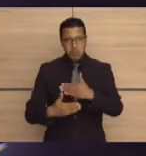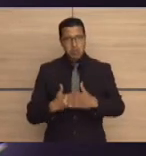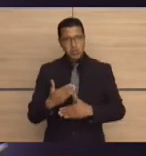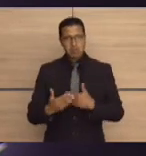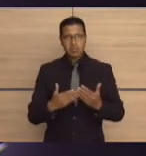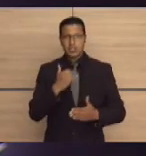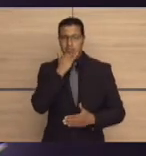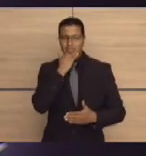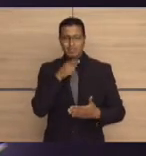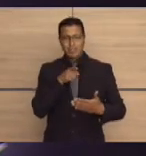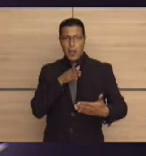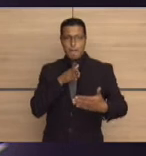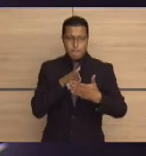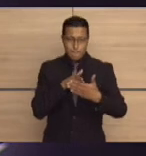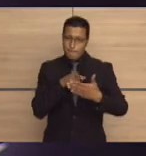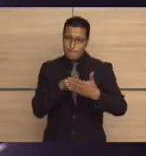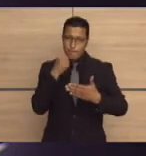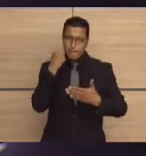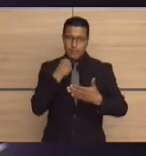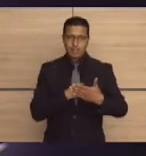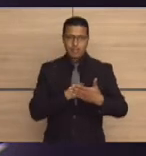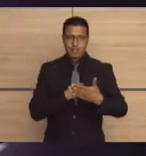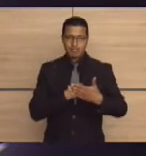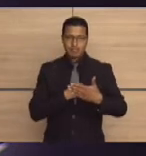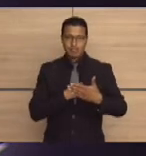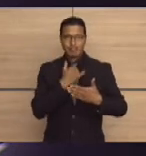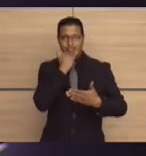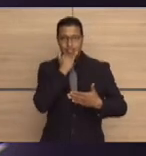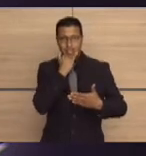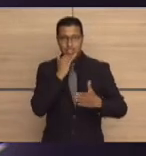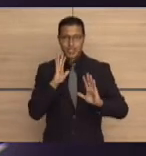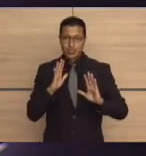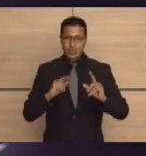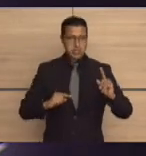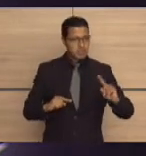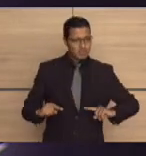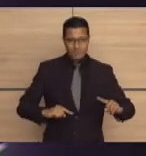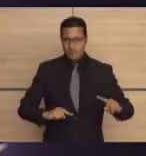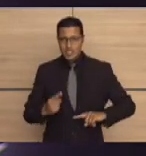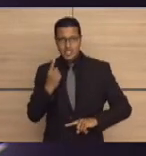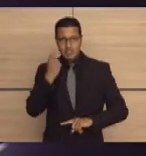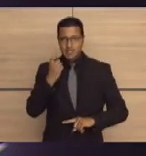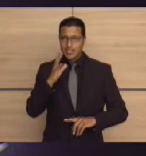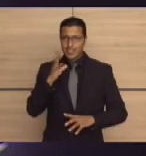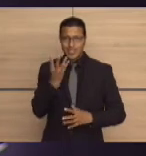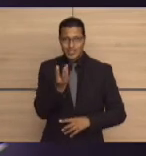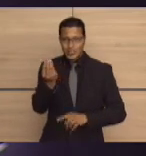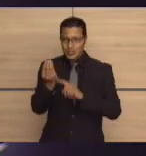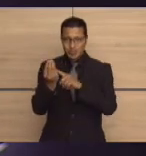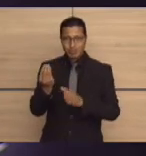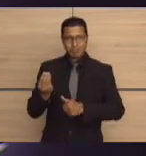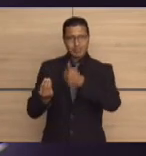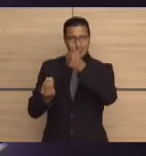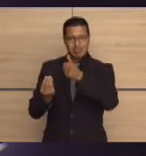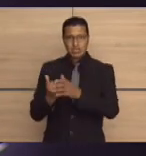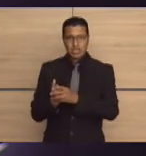con un obstáculo muy grande. Y es que administrativamente se requería un centro, y la cultura